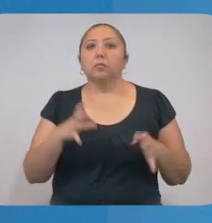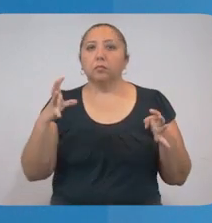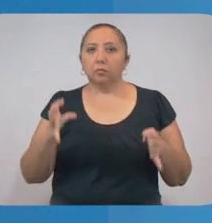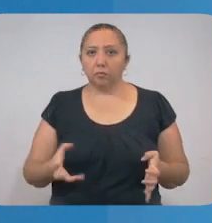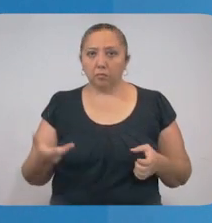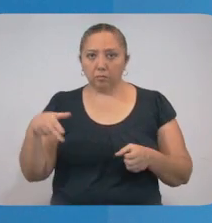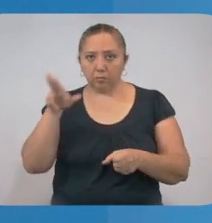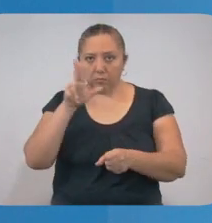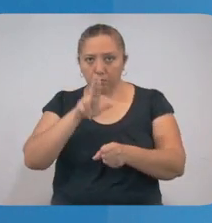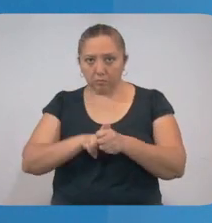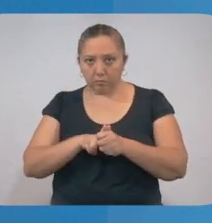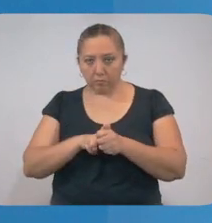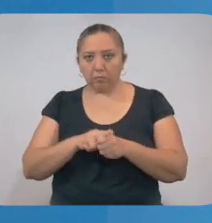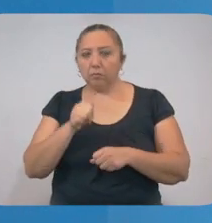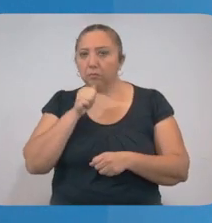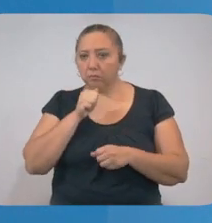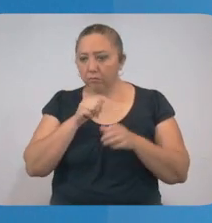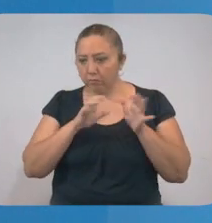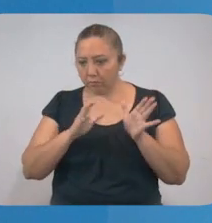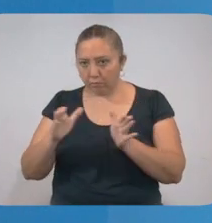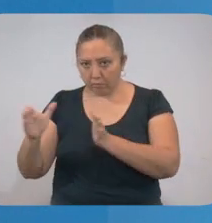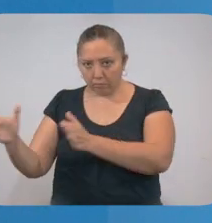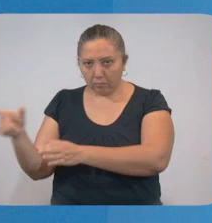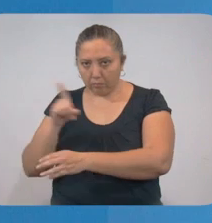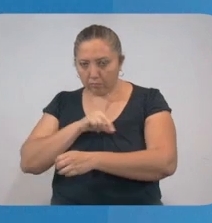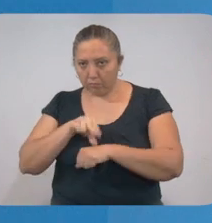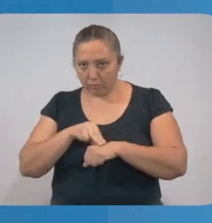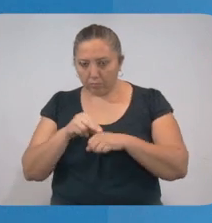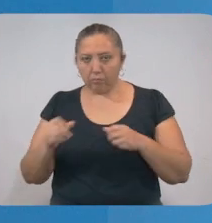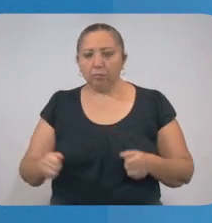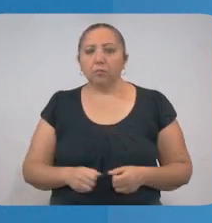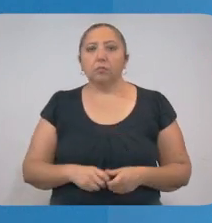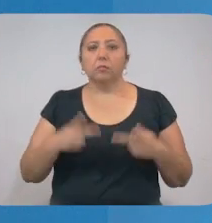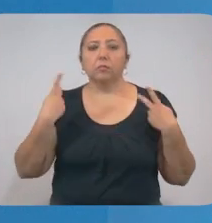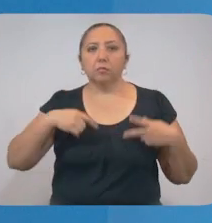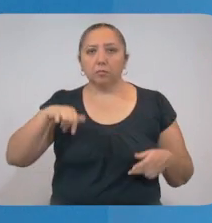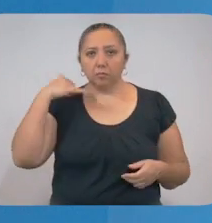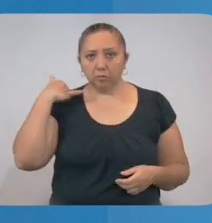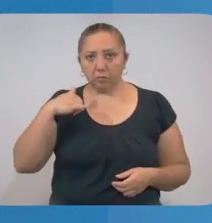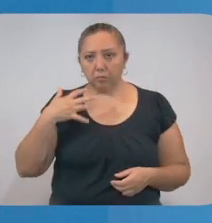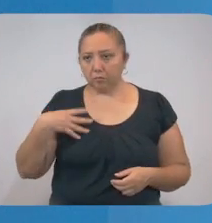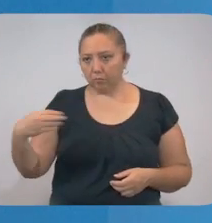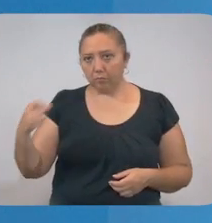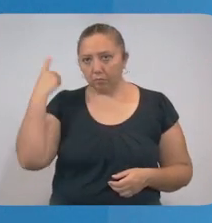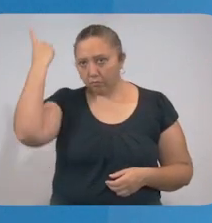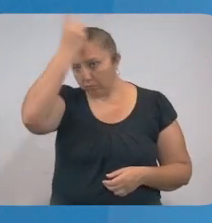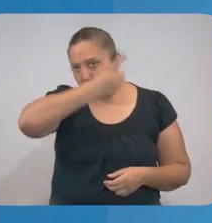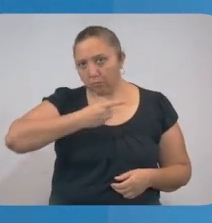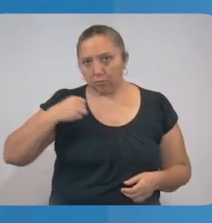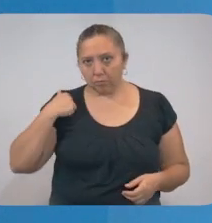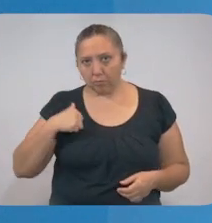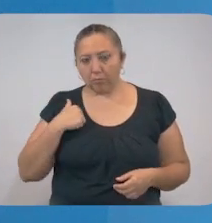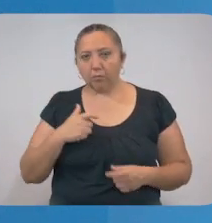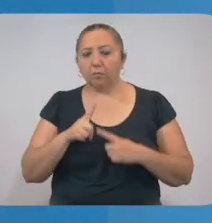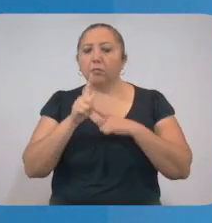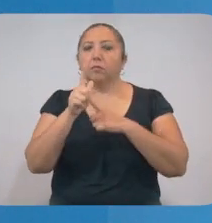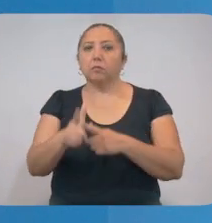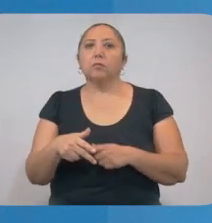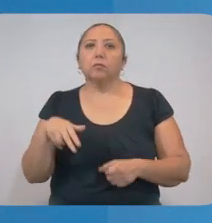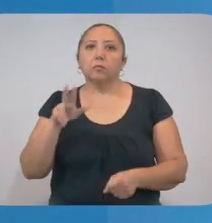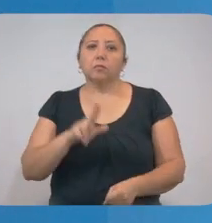hospitale. Kalano yetel mahe mashak heluman ilikobe. Le kolel kohancha tulumil Canadá, lali tiyan